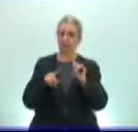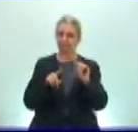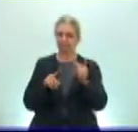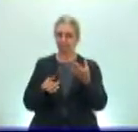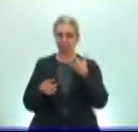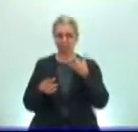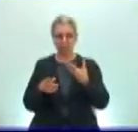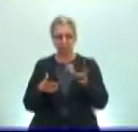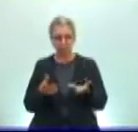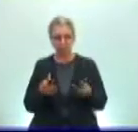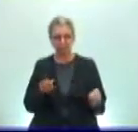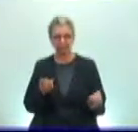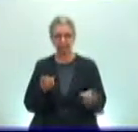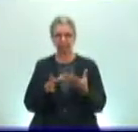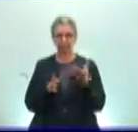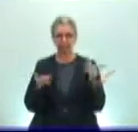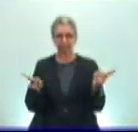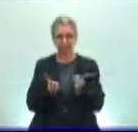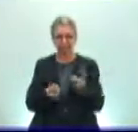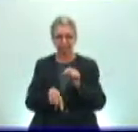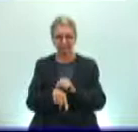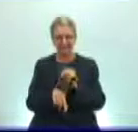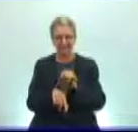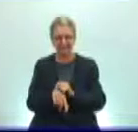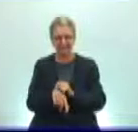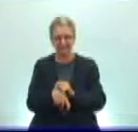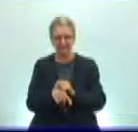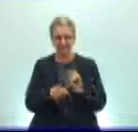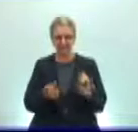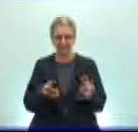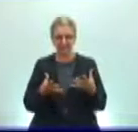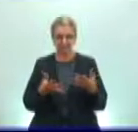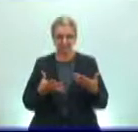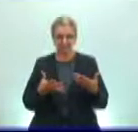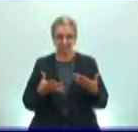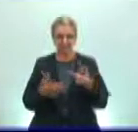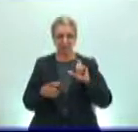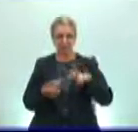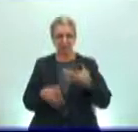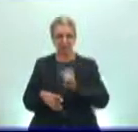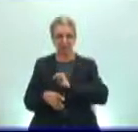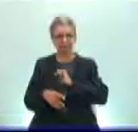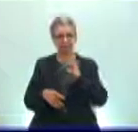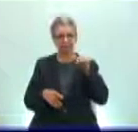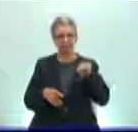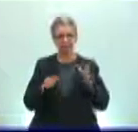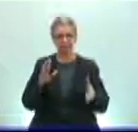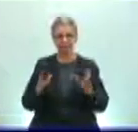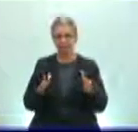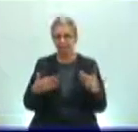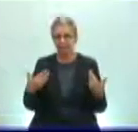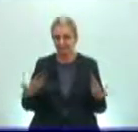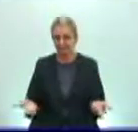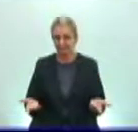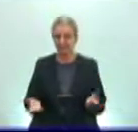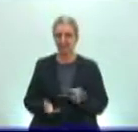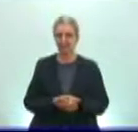resurgiera de su ceniza? ¿Cuáles fueron los logros obtenidos durante este periodo?